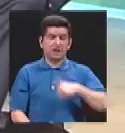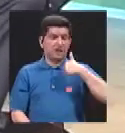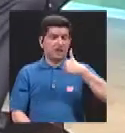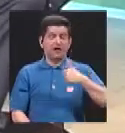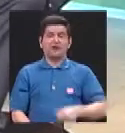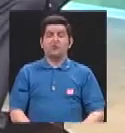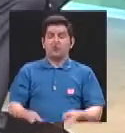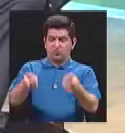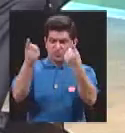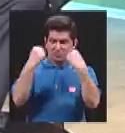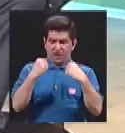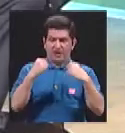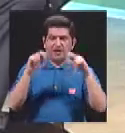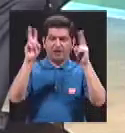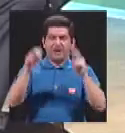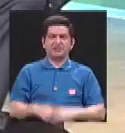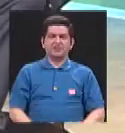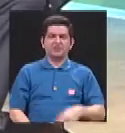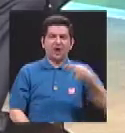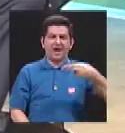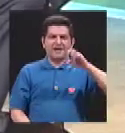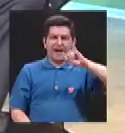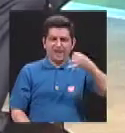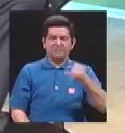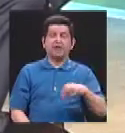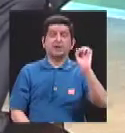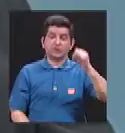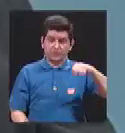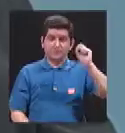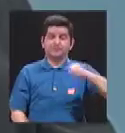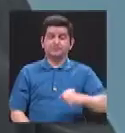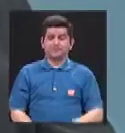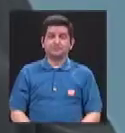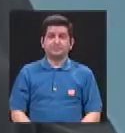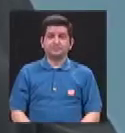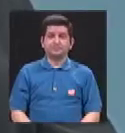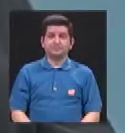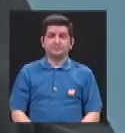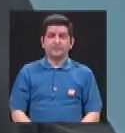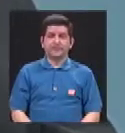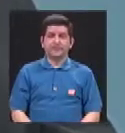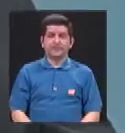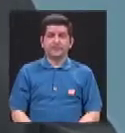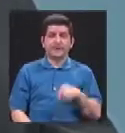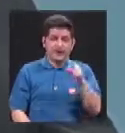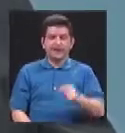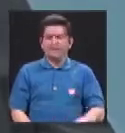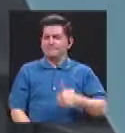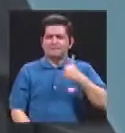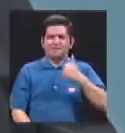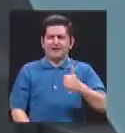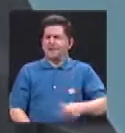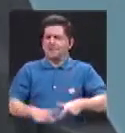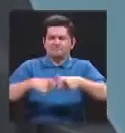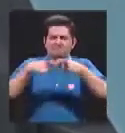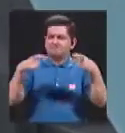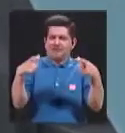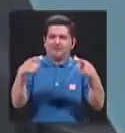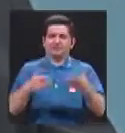el gran ganador fue El Regreso de Hernán Jiménez. En esa oportunidad, claro, El Regreso, digamos que arrasó. Así